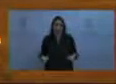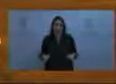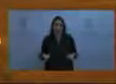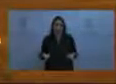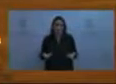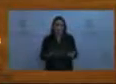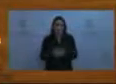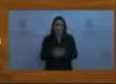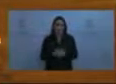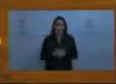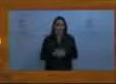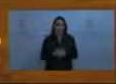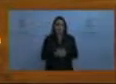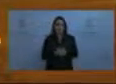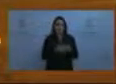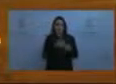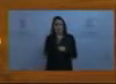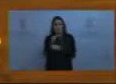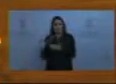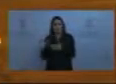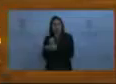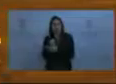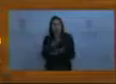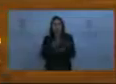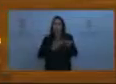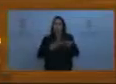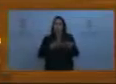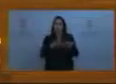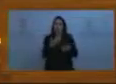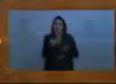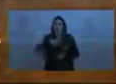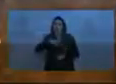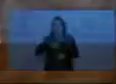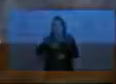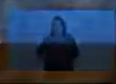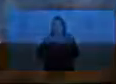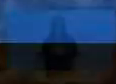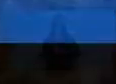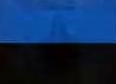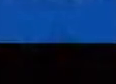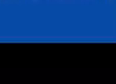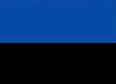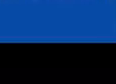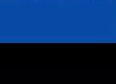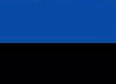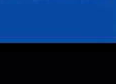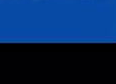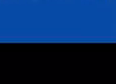todas las partes, todas las instituciones y, por supuesto, nuestra ayuda. Gracias.